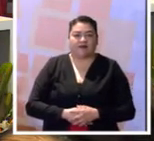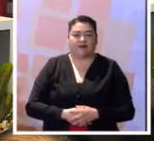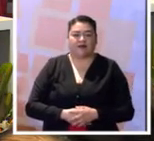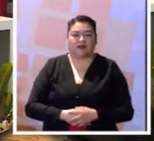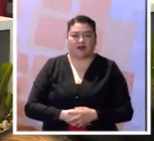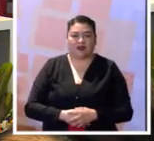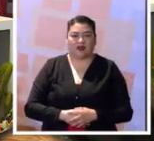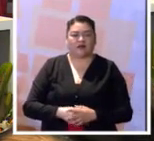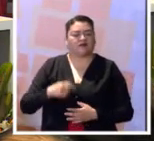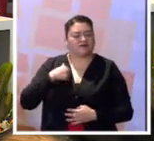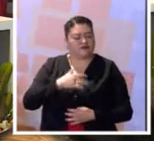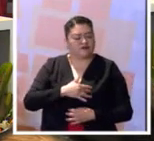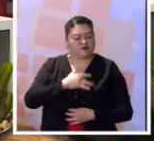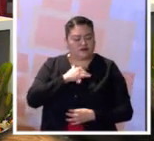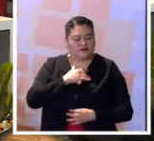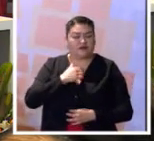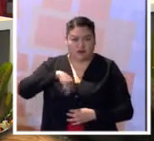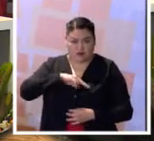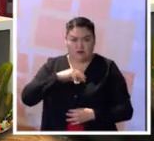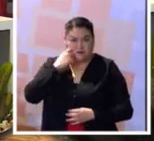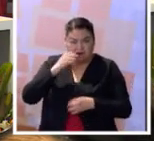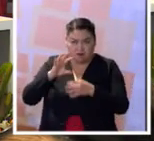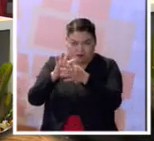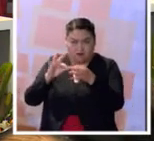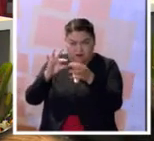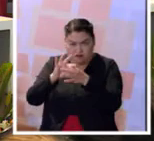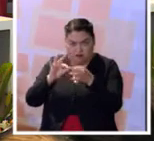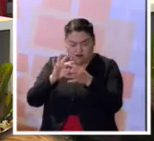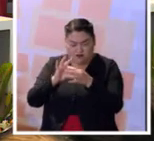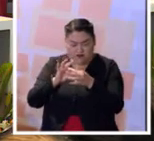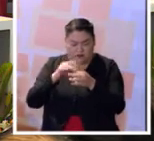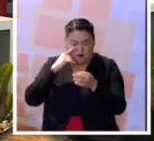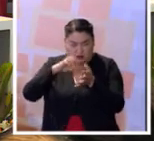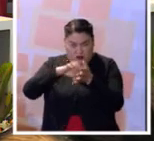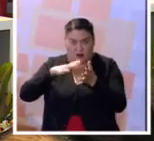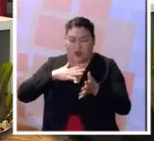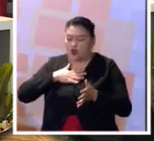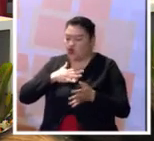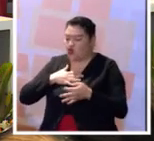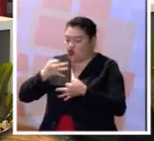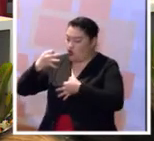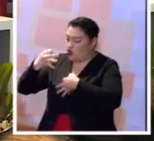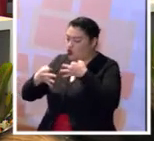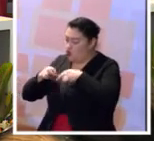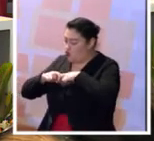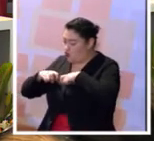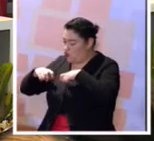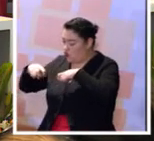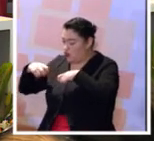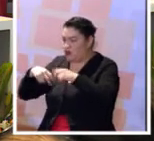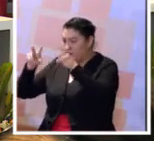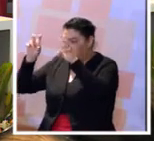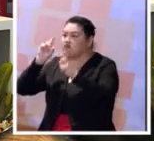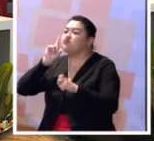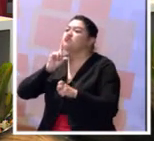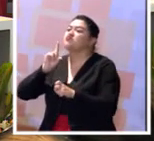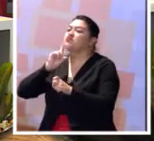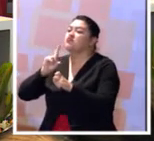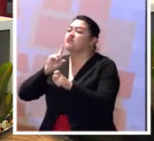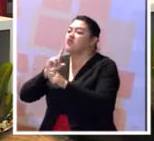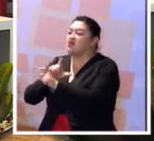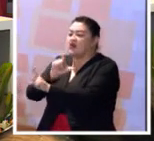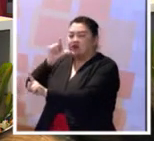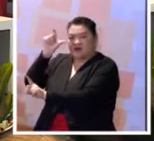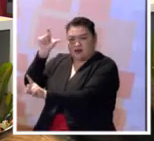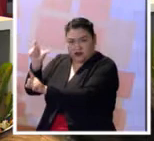¿podríamos decir entonces que es un prerrequisito para poder juzgar con perspectiva de género la selección